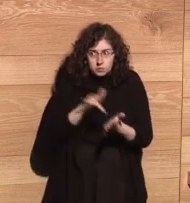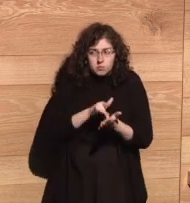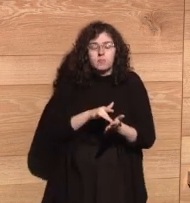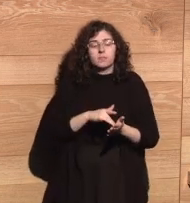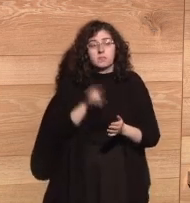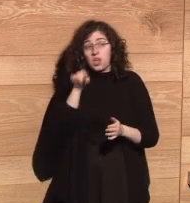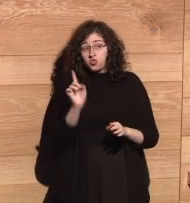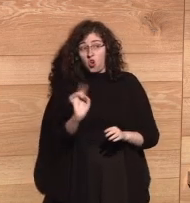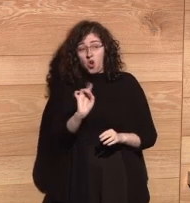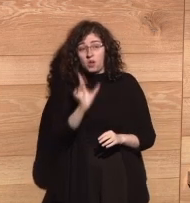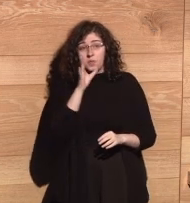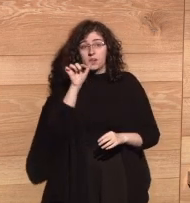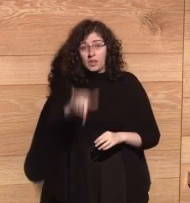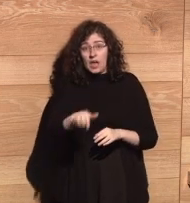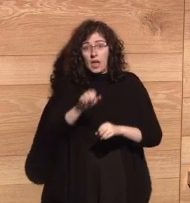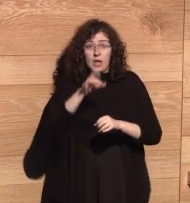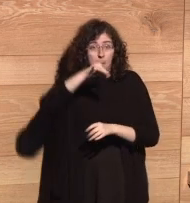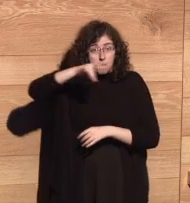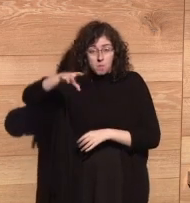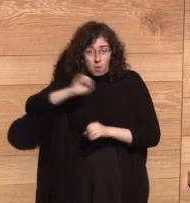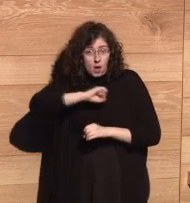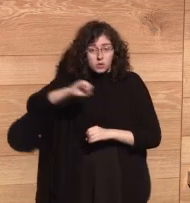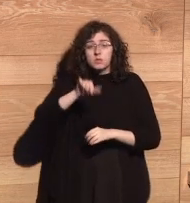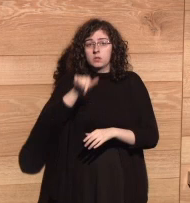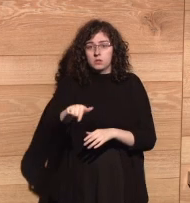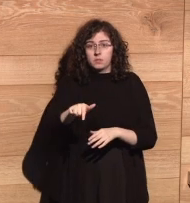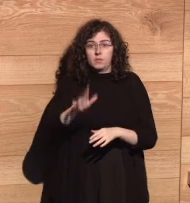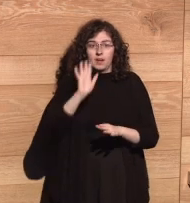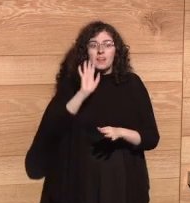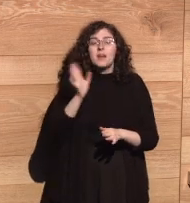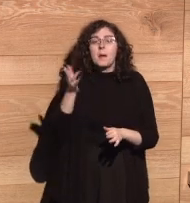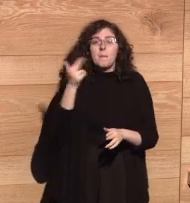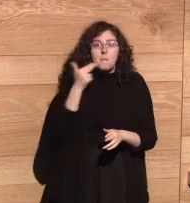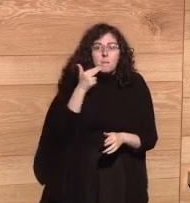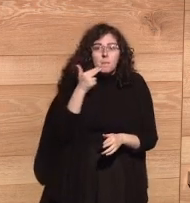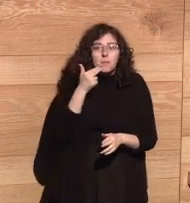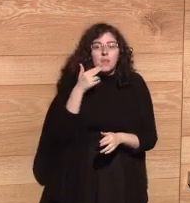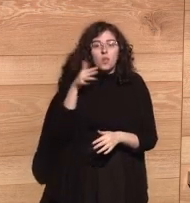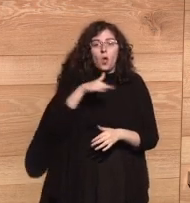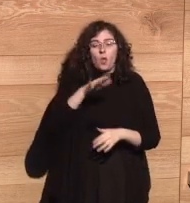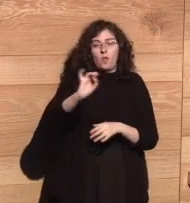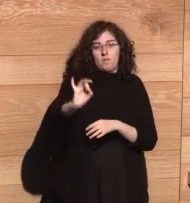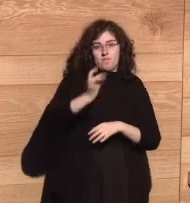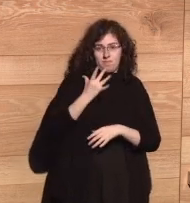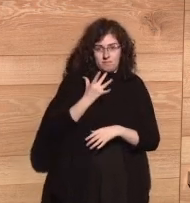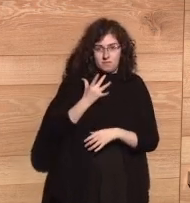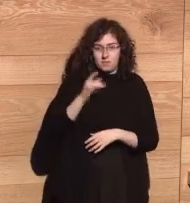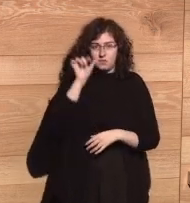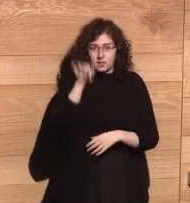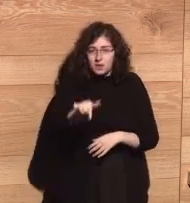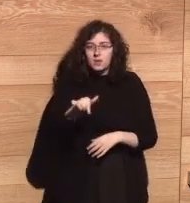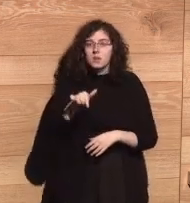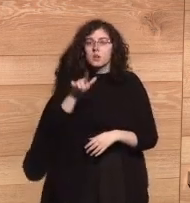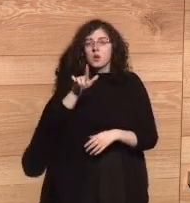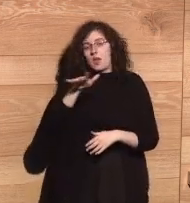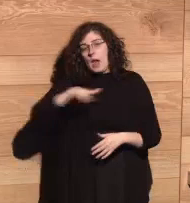en realidad esto no, porque aquí es donde tiran las bombas. Lo que da miedo es cuando estás en el lugar donde las tiran, o sea, donde las reciben. Donde las recibes. Es que esto es en Al-Laoz,